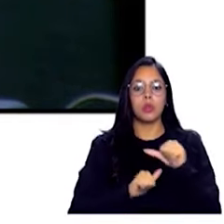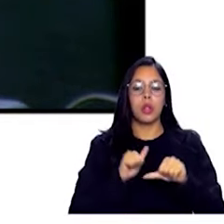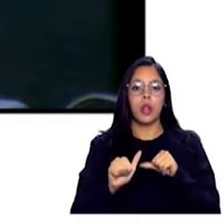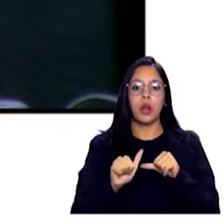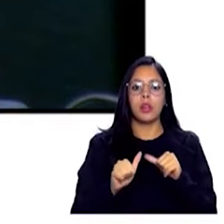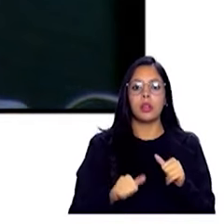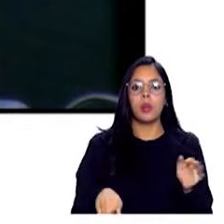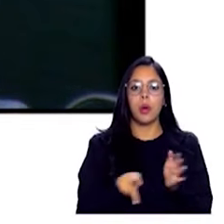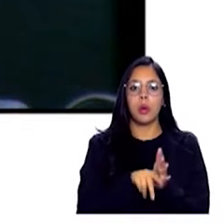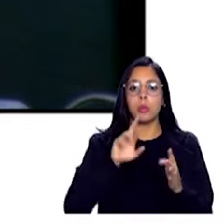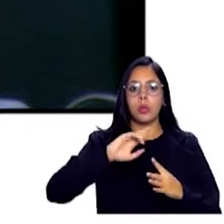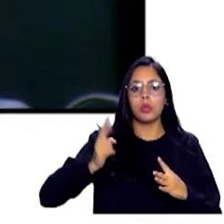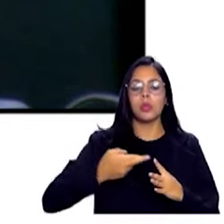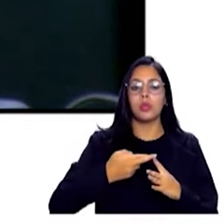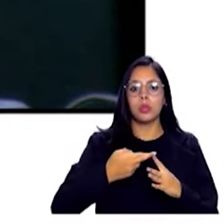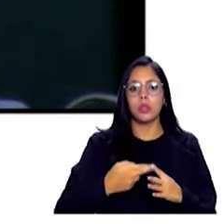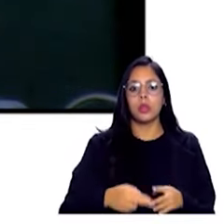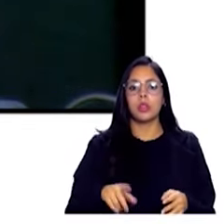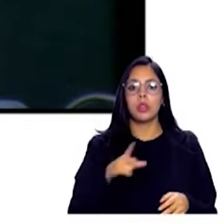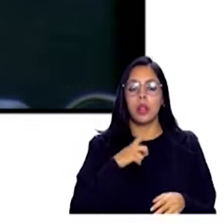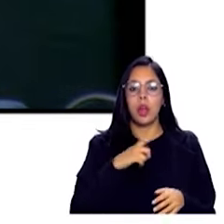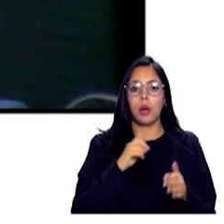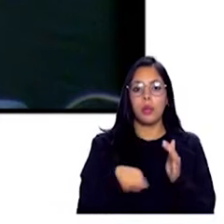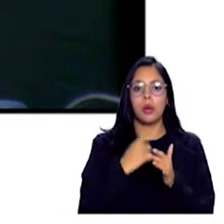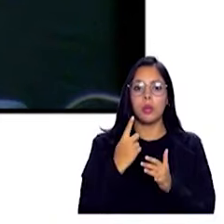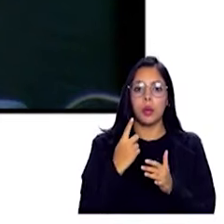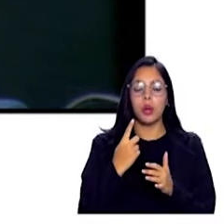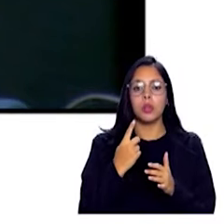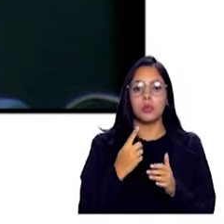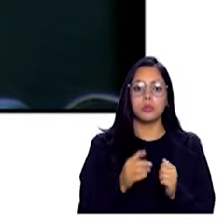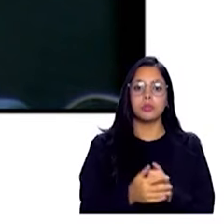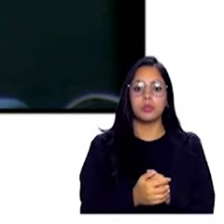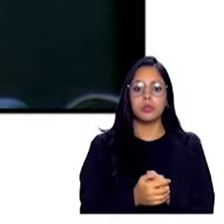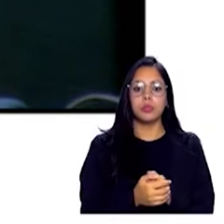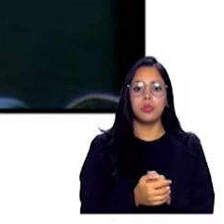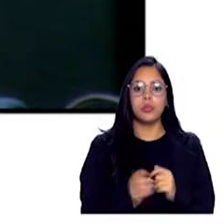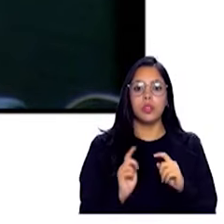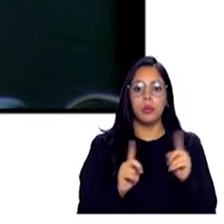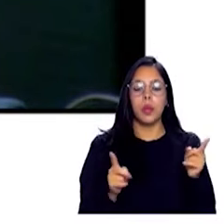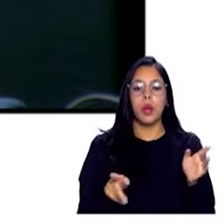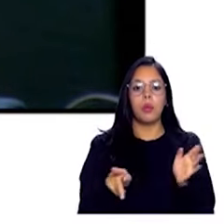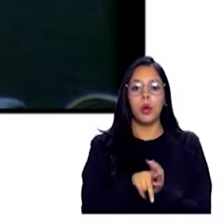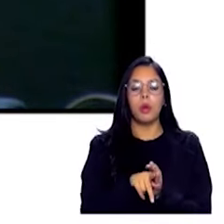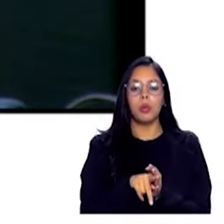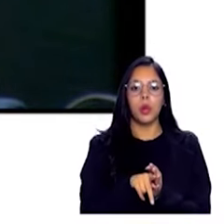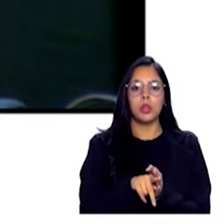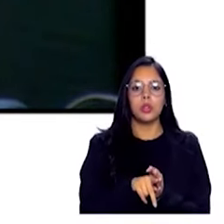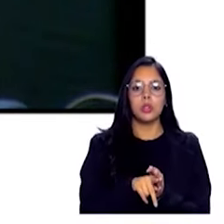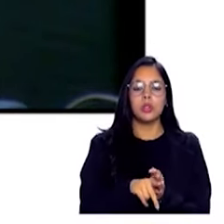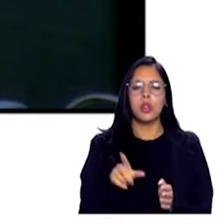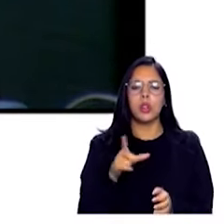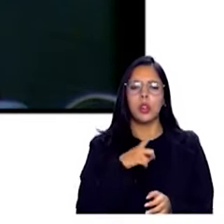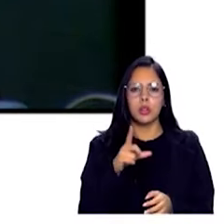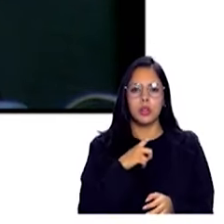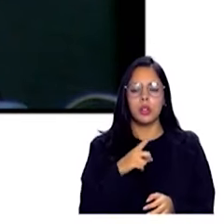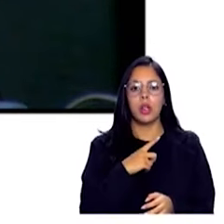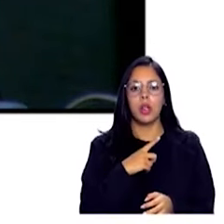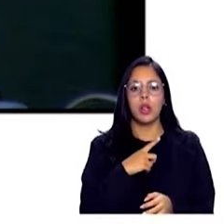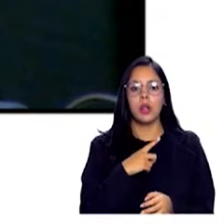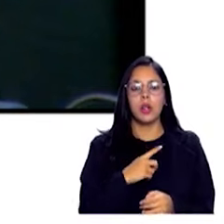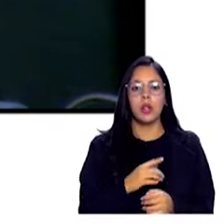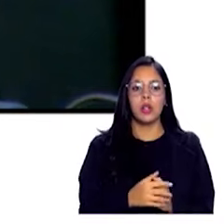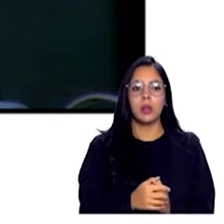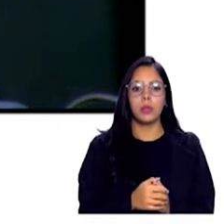instancia la corrección de la sentencia de casa enton sería hasta cierto pun incongruente que se corrija una